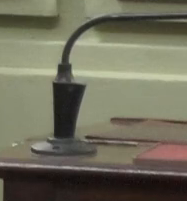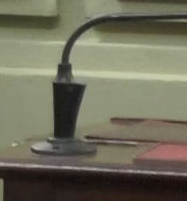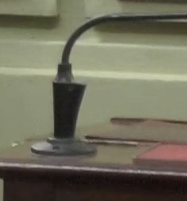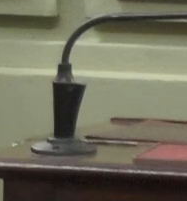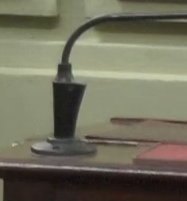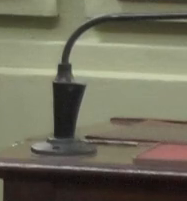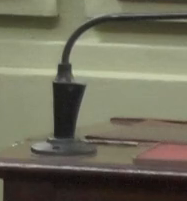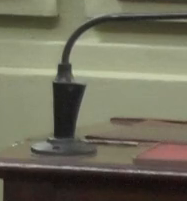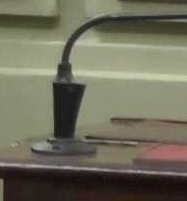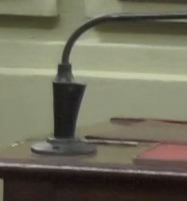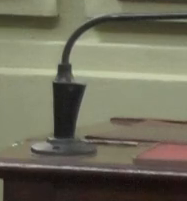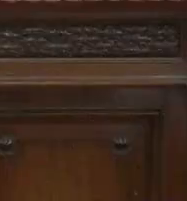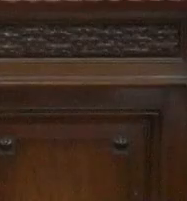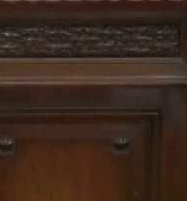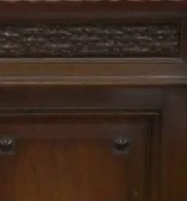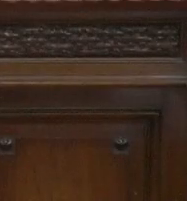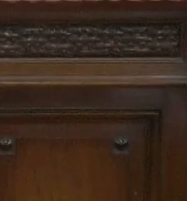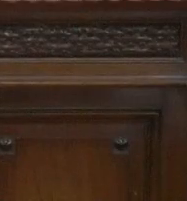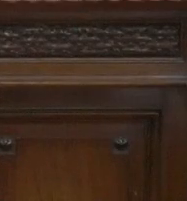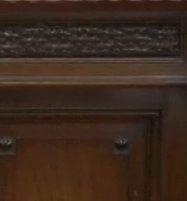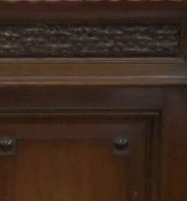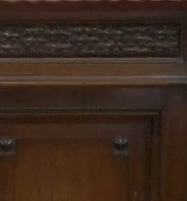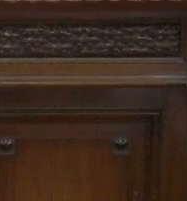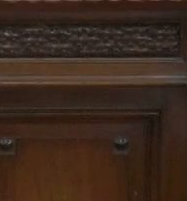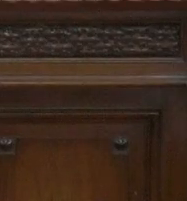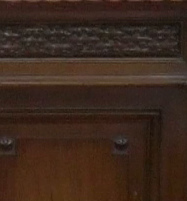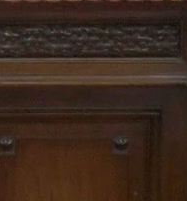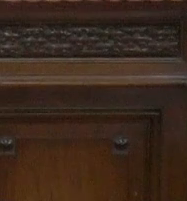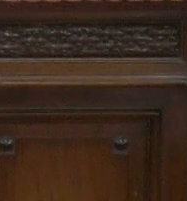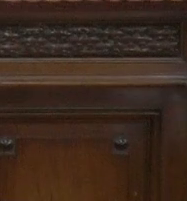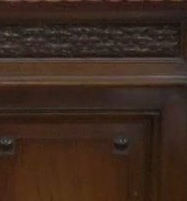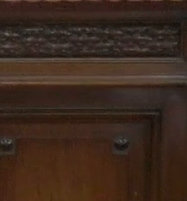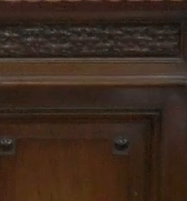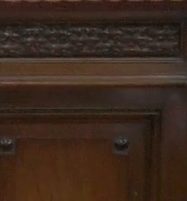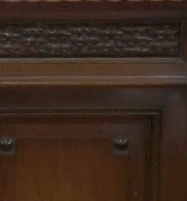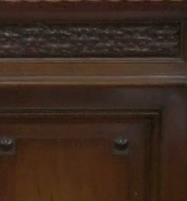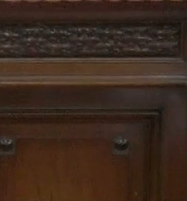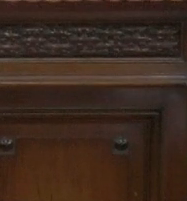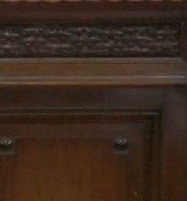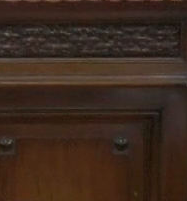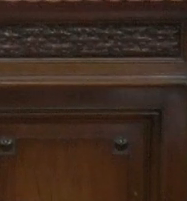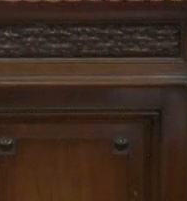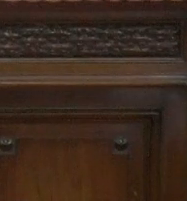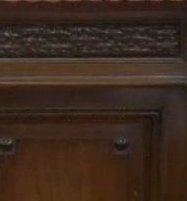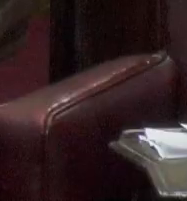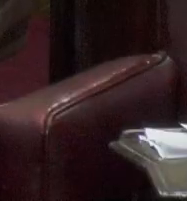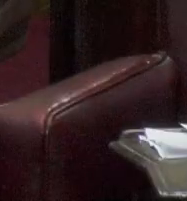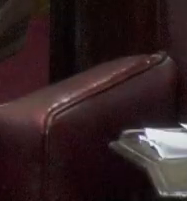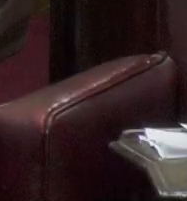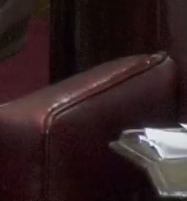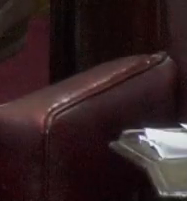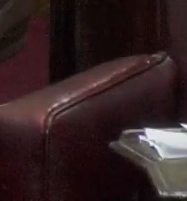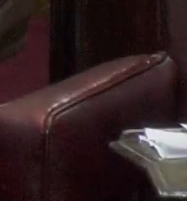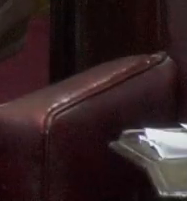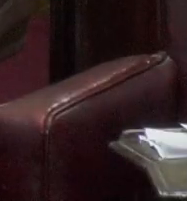señora Presidente. Gracias, diputada. Se tomará nota. Diputada Amalia Granata. Sí, señora Presidenta, para dejar constancia la abstención